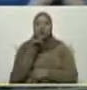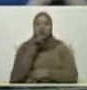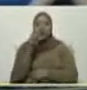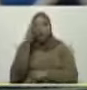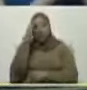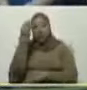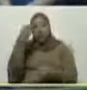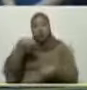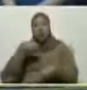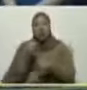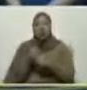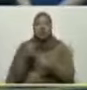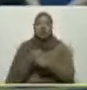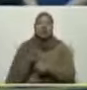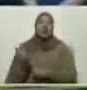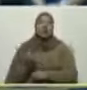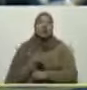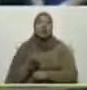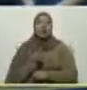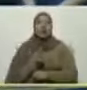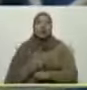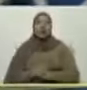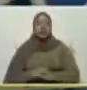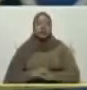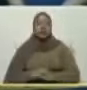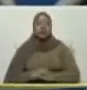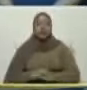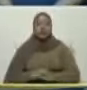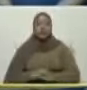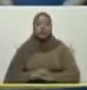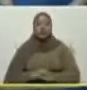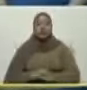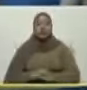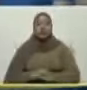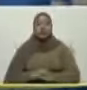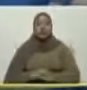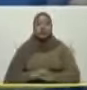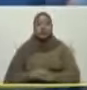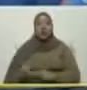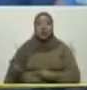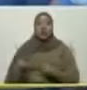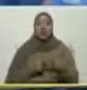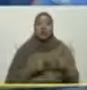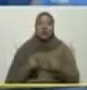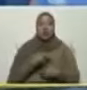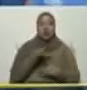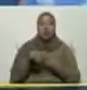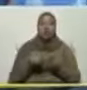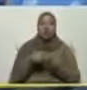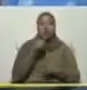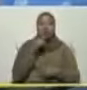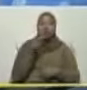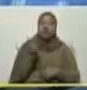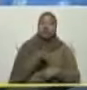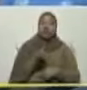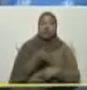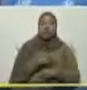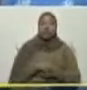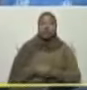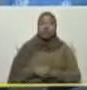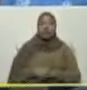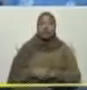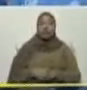acuerdas porque Ah Esos fueron los diálogos nacional que yo convoqué en el 20 21 con